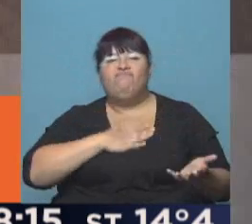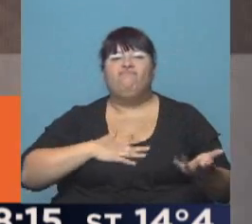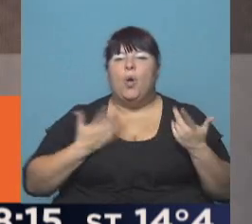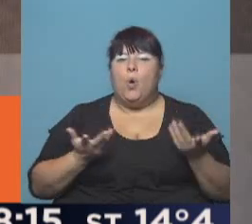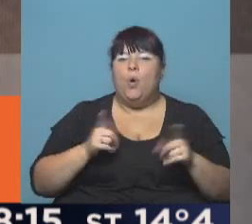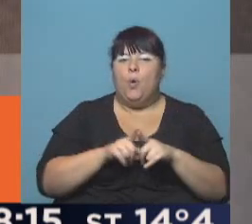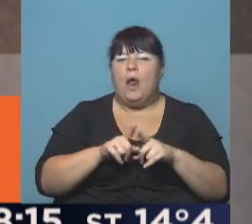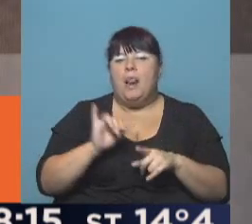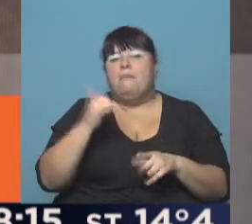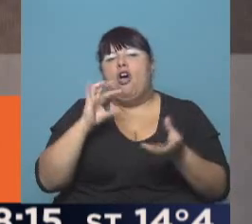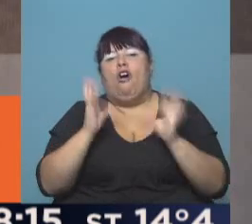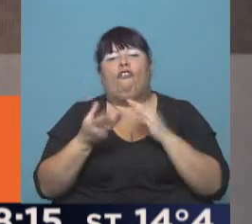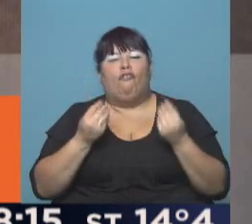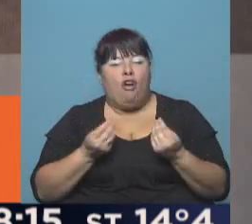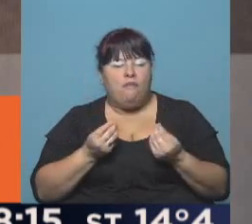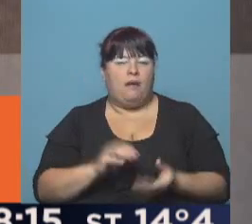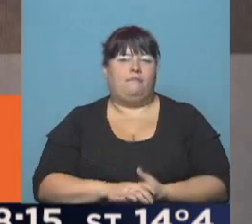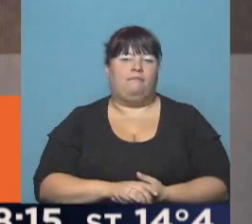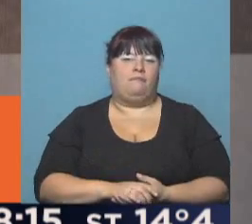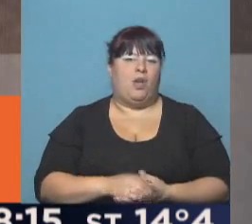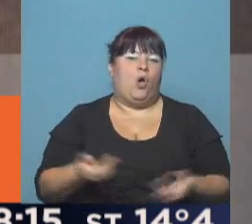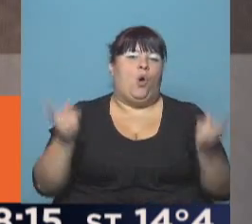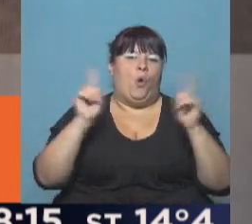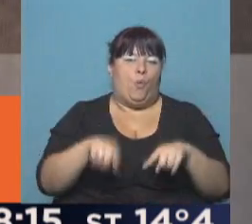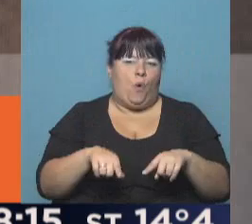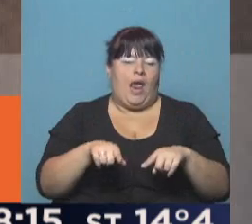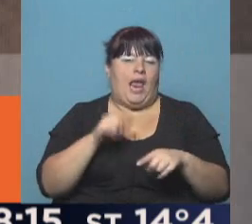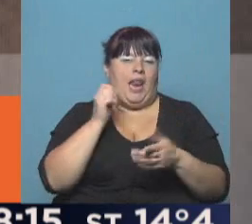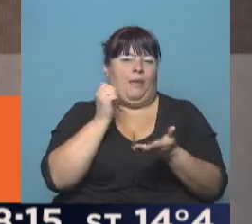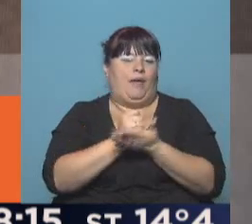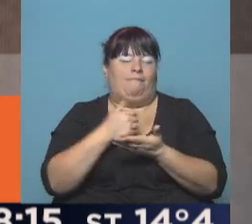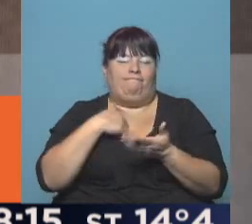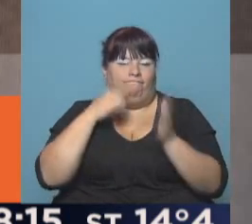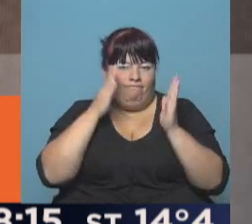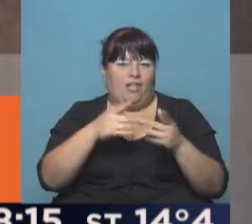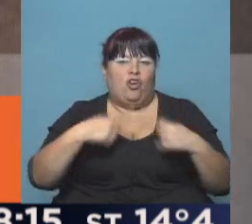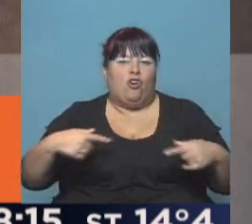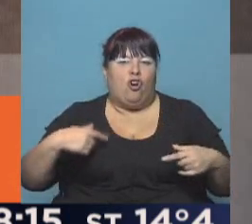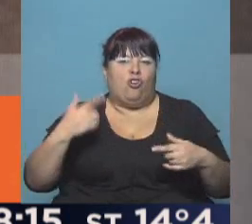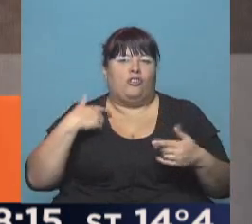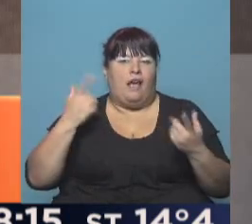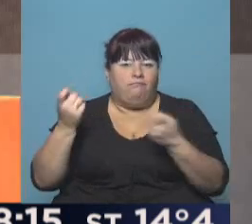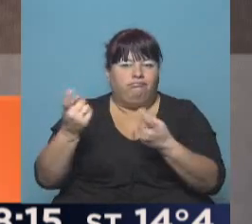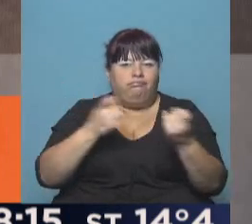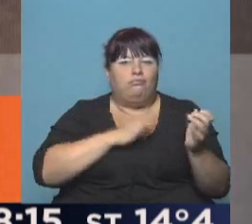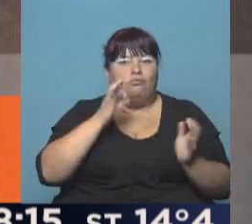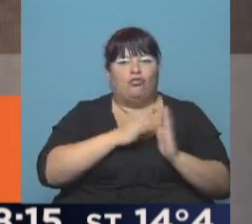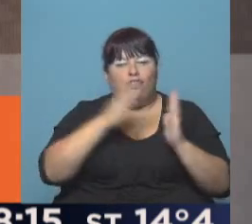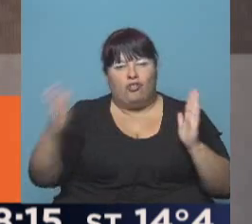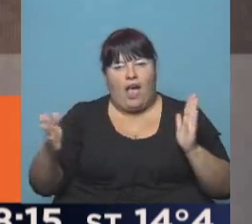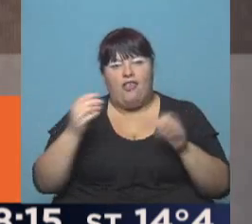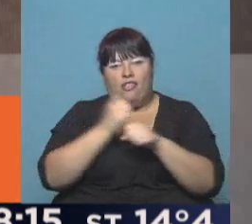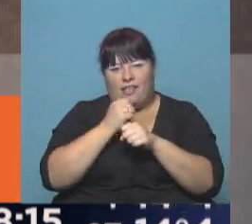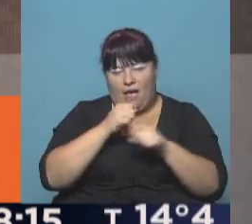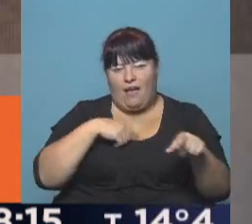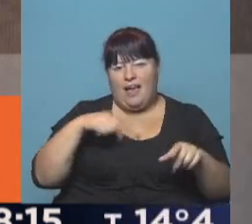lo mejor que podía hacer era volver con ese significado y todo eso que había recolectado durante todos esos años de carrera